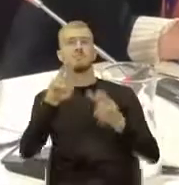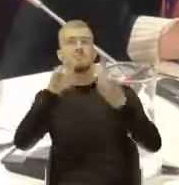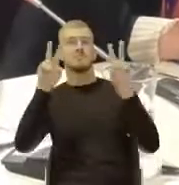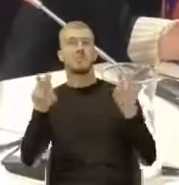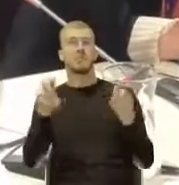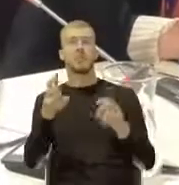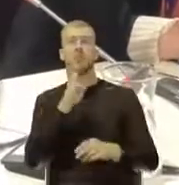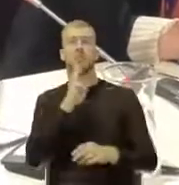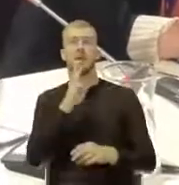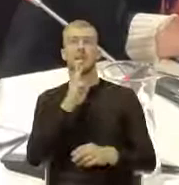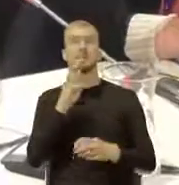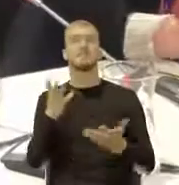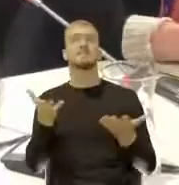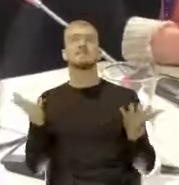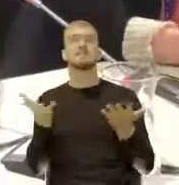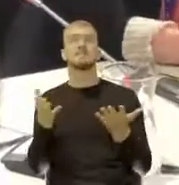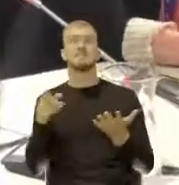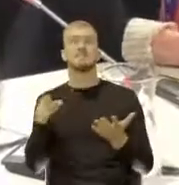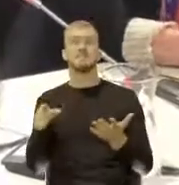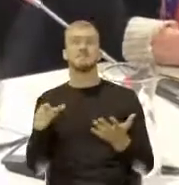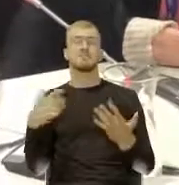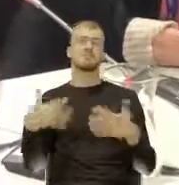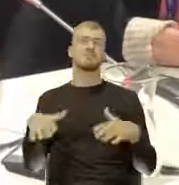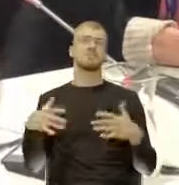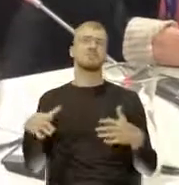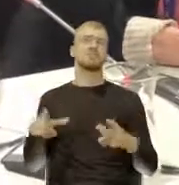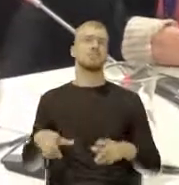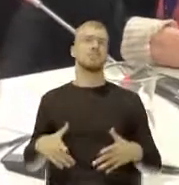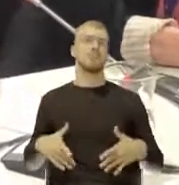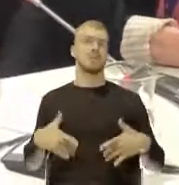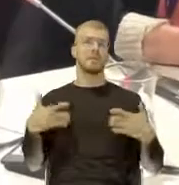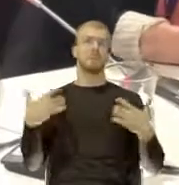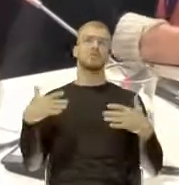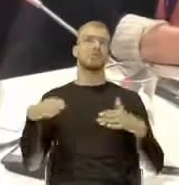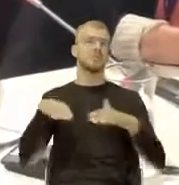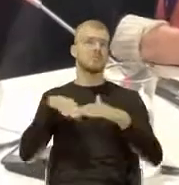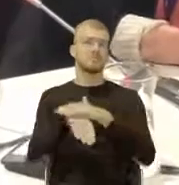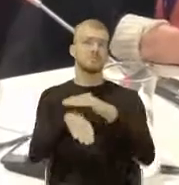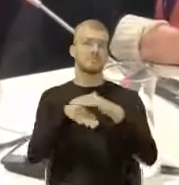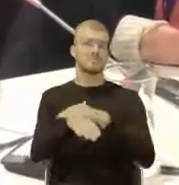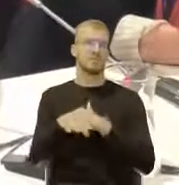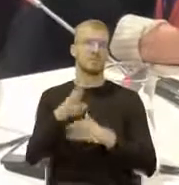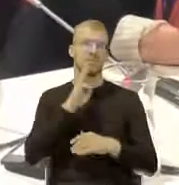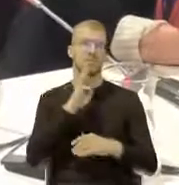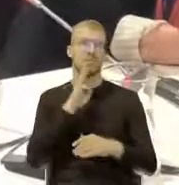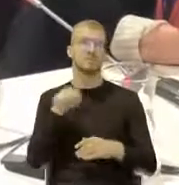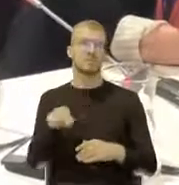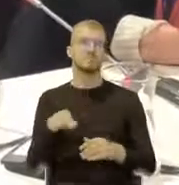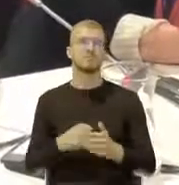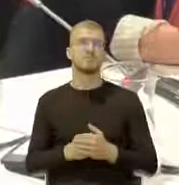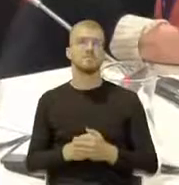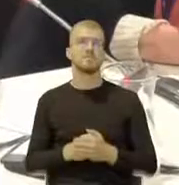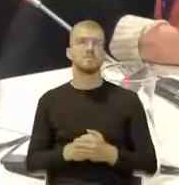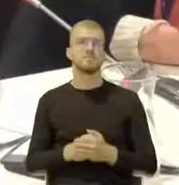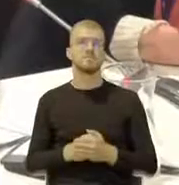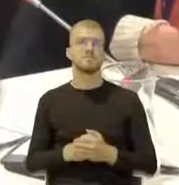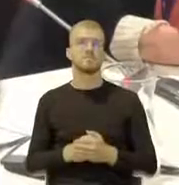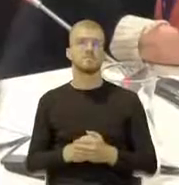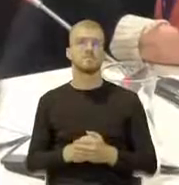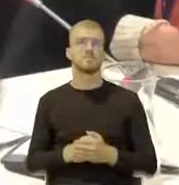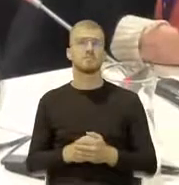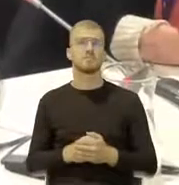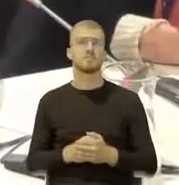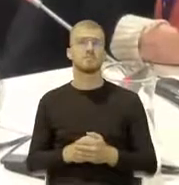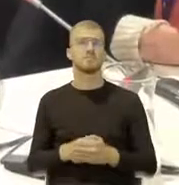que realmente nos permita alinear la vocación de nuestros territorios, de cuáles son